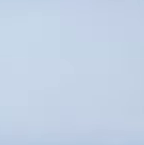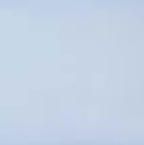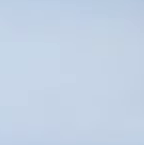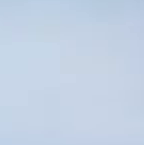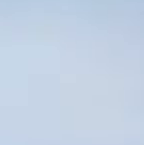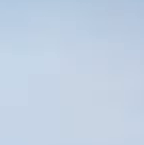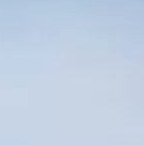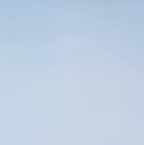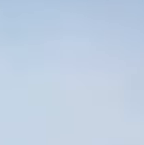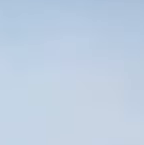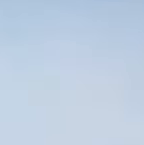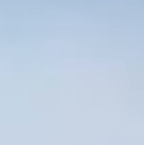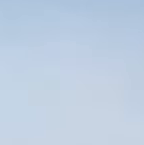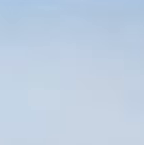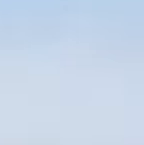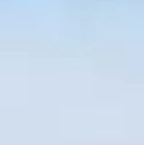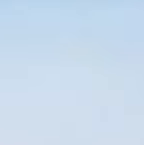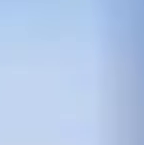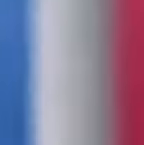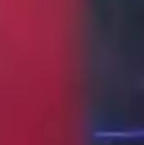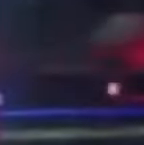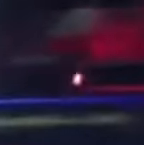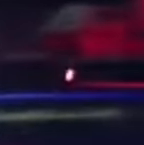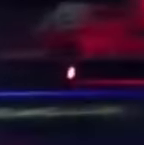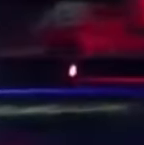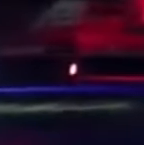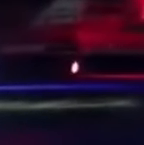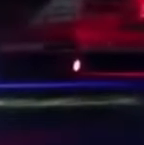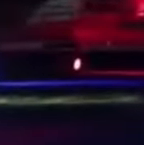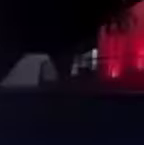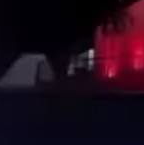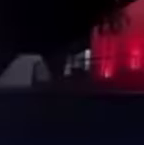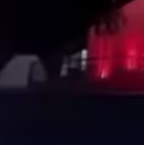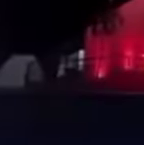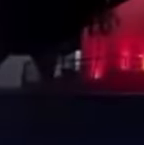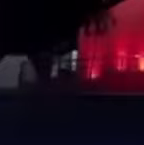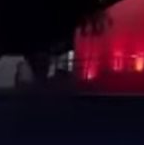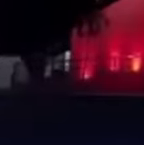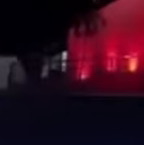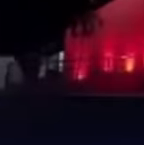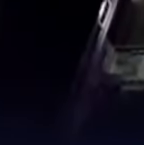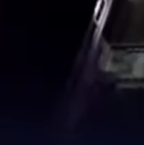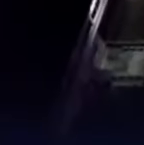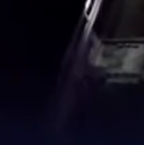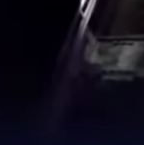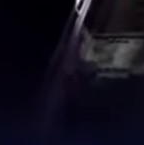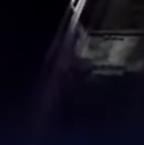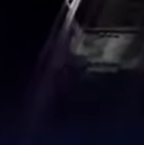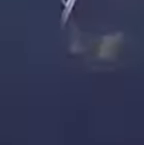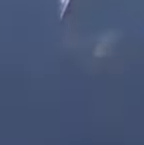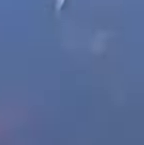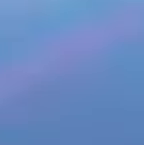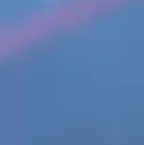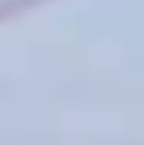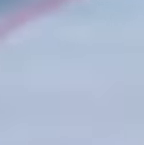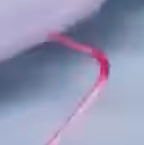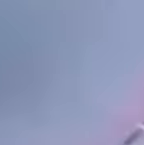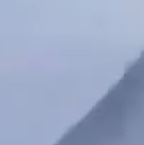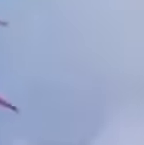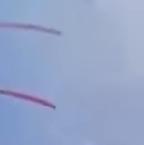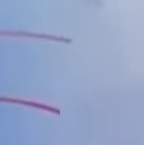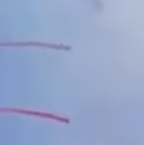Abinader, Partido Revolucionario Moderno. Desde el auditorio de la UMPU, damos inicio a los debates